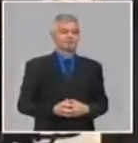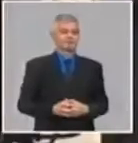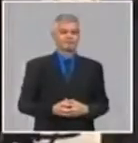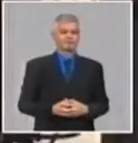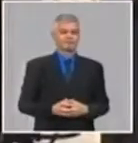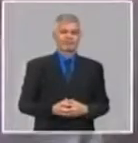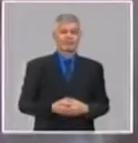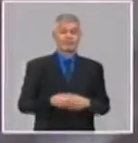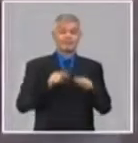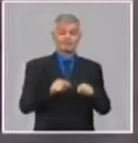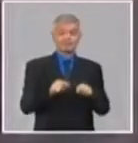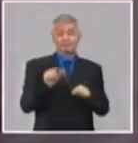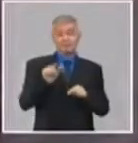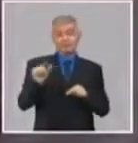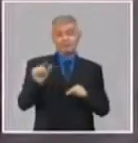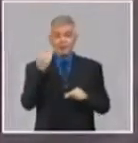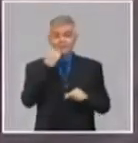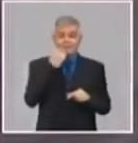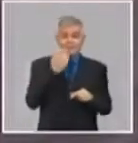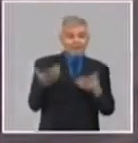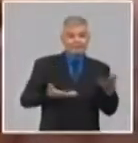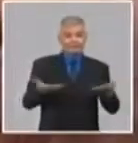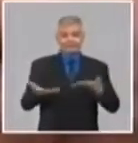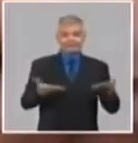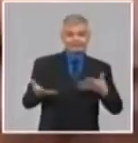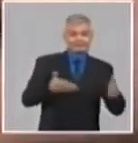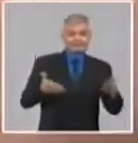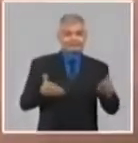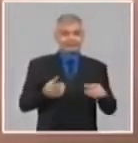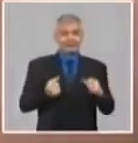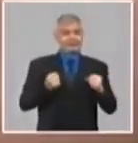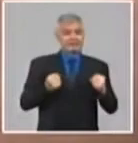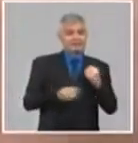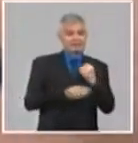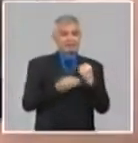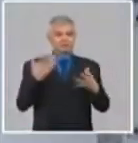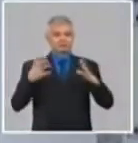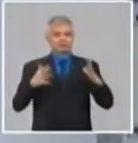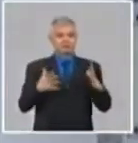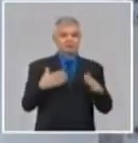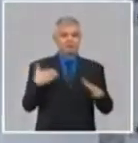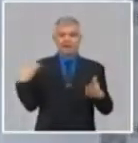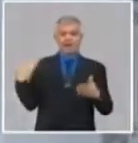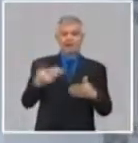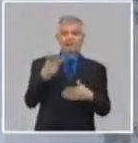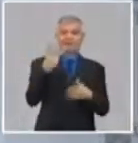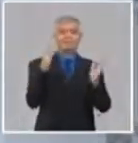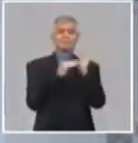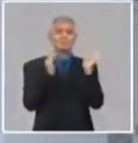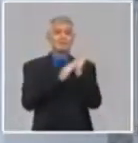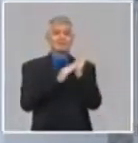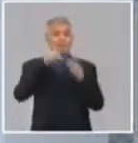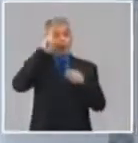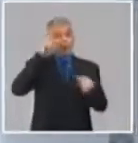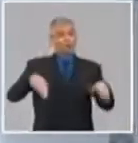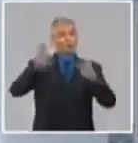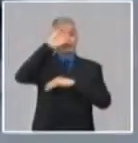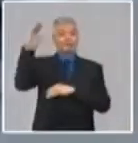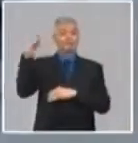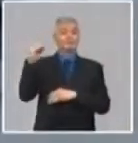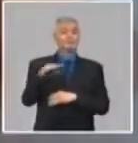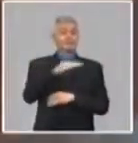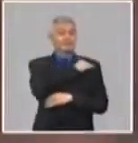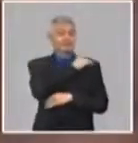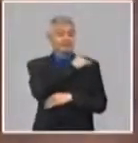andan más apurados y tensos que de costumbre desde hace casi 3 meses. El Hospital Militar Fermín Valdés Domínguez creció